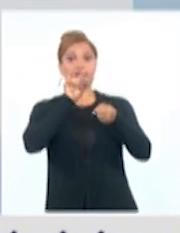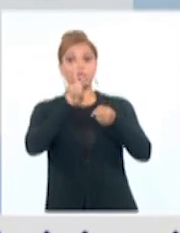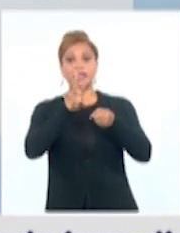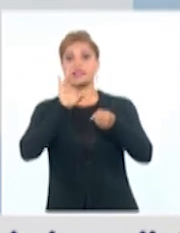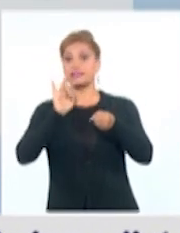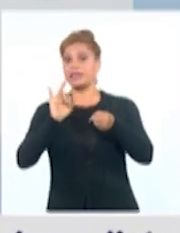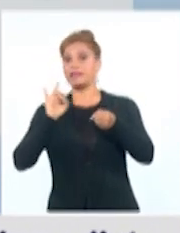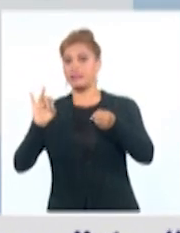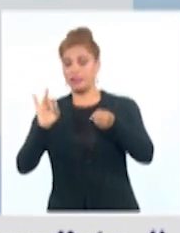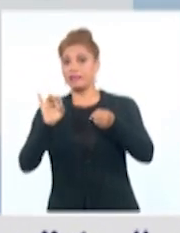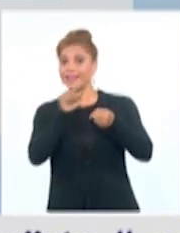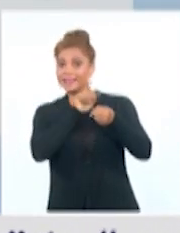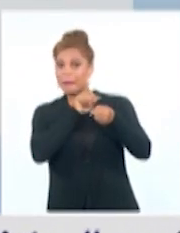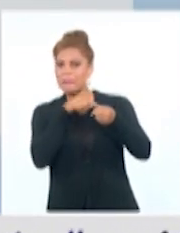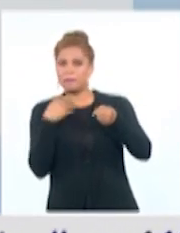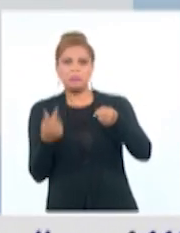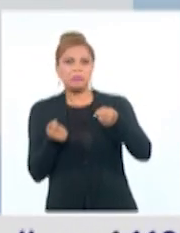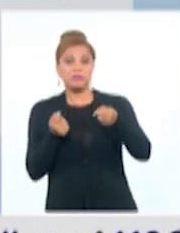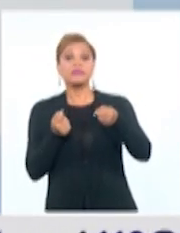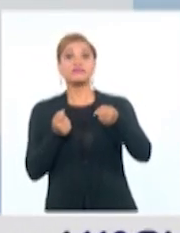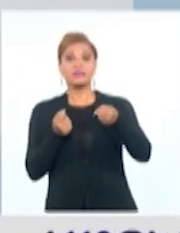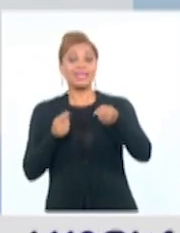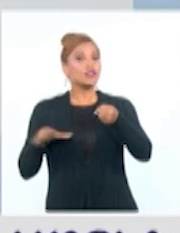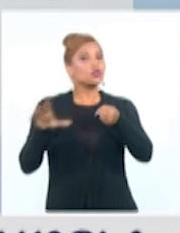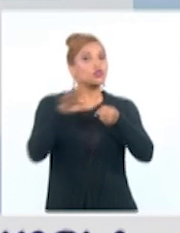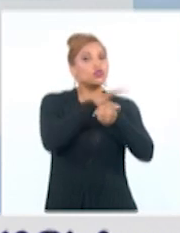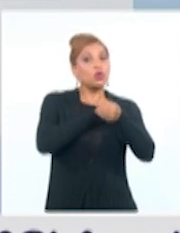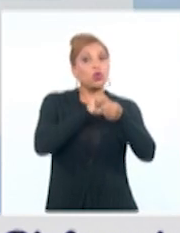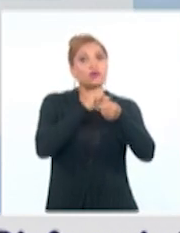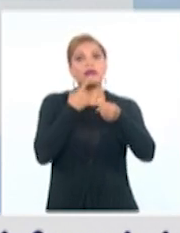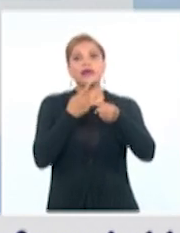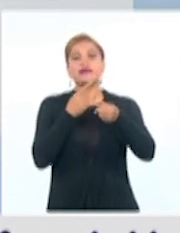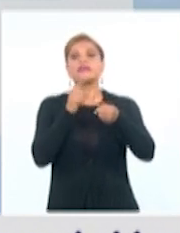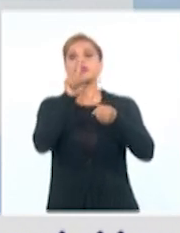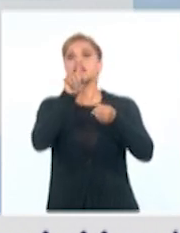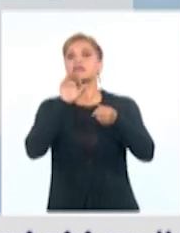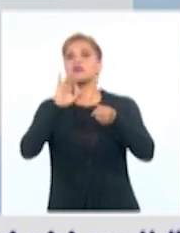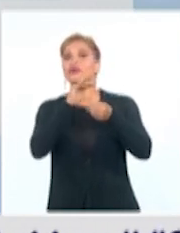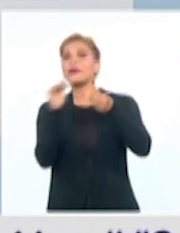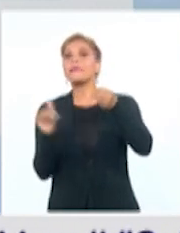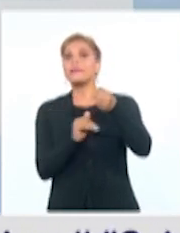377, prácticamente todos de 18 años y menos,